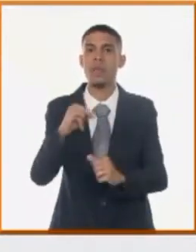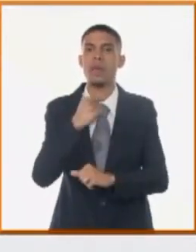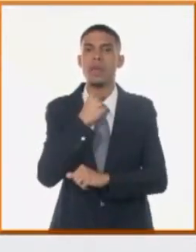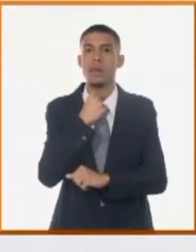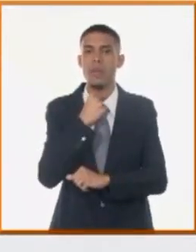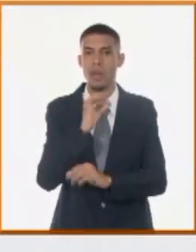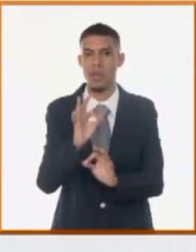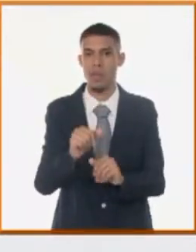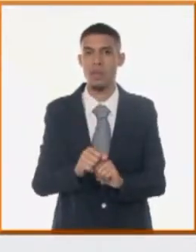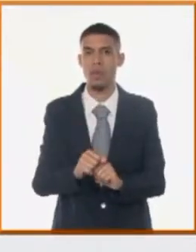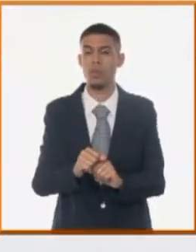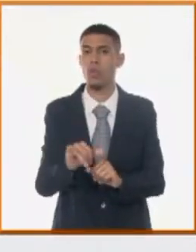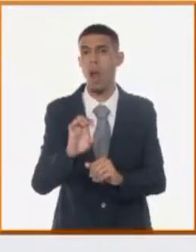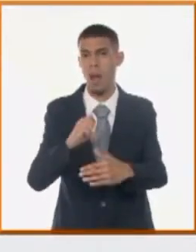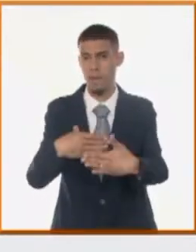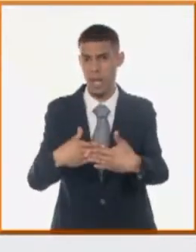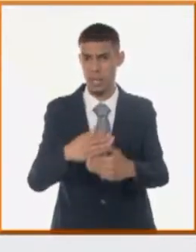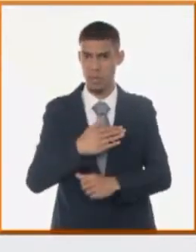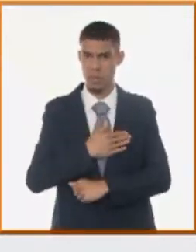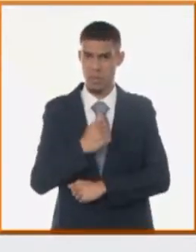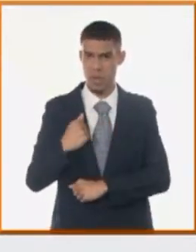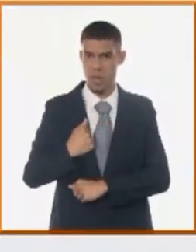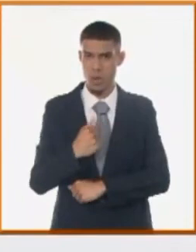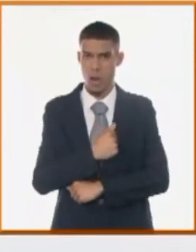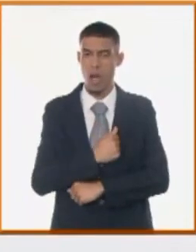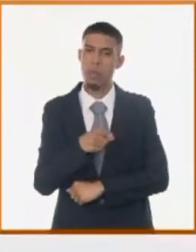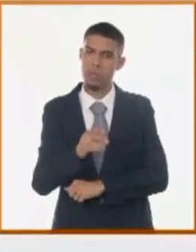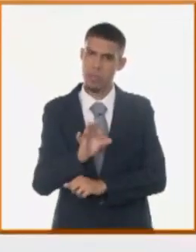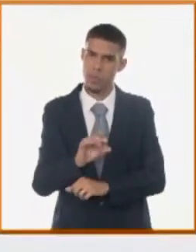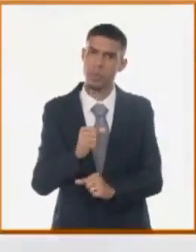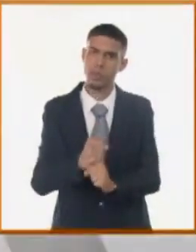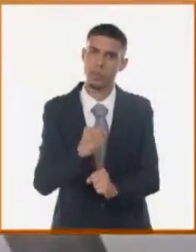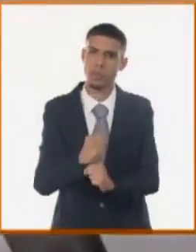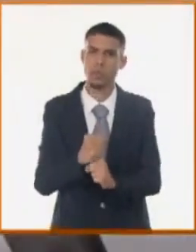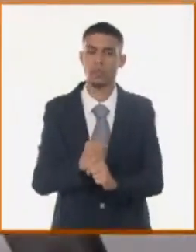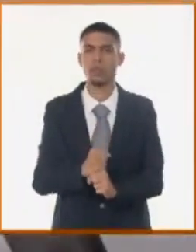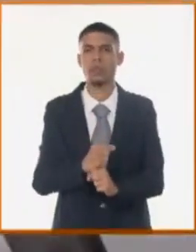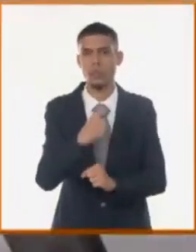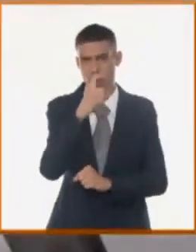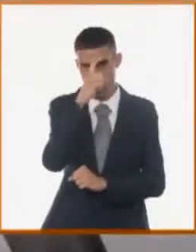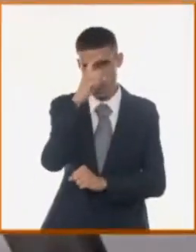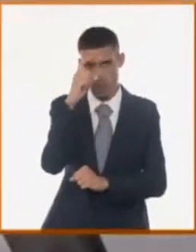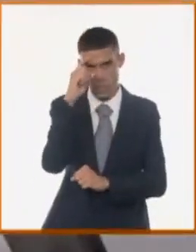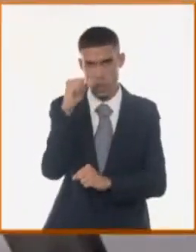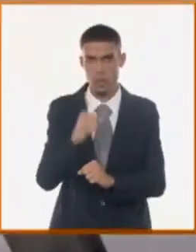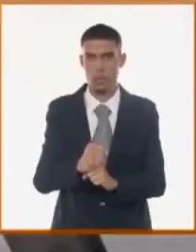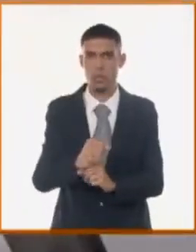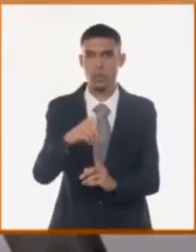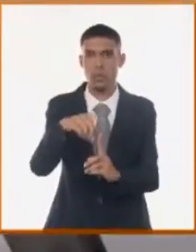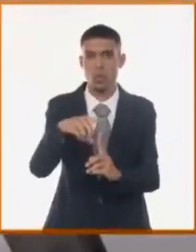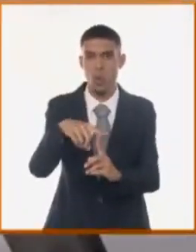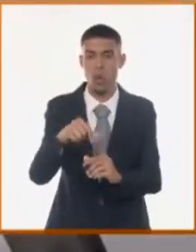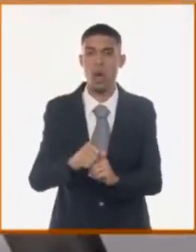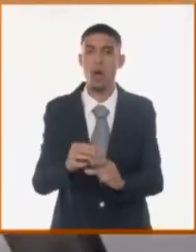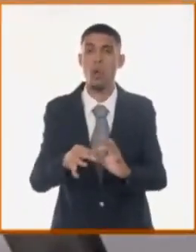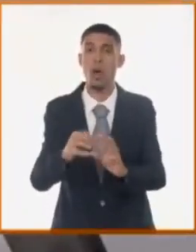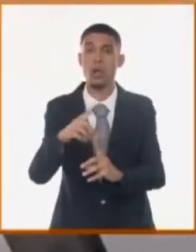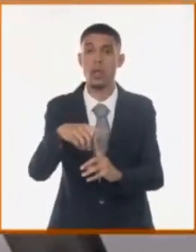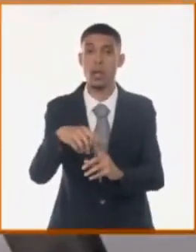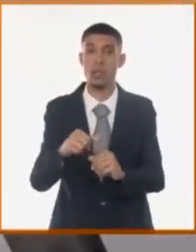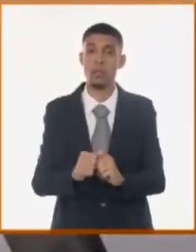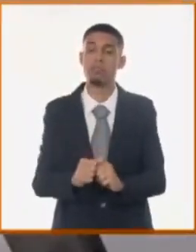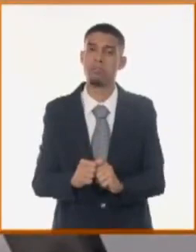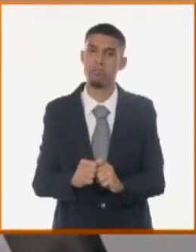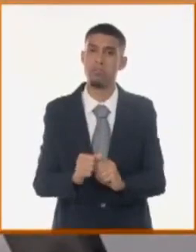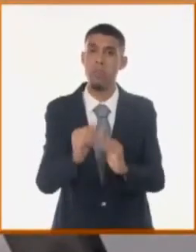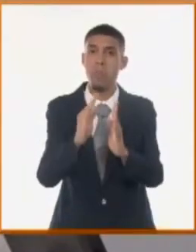nuestras divisiones en el territorio de Santi Espíritu, Las Tunas y Guantánamo, y en el mes de enero hemos tenido la incorporación